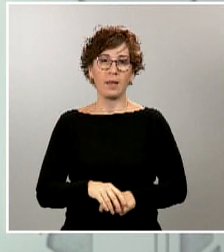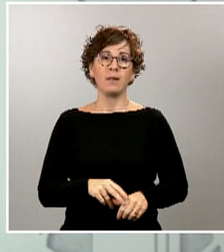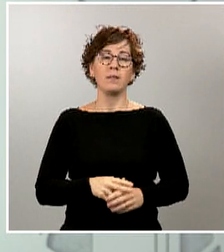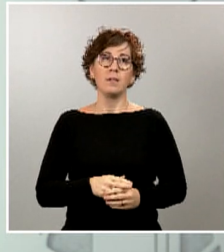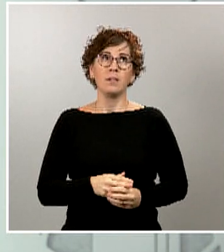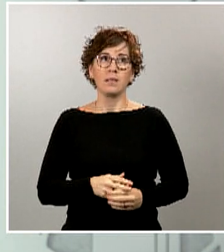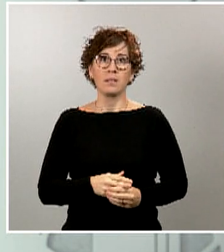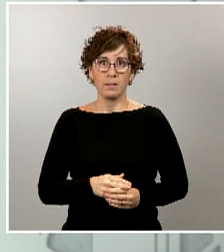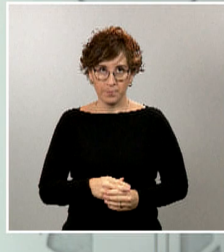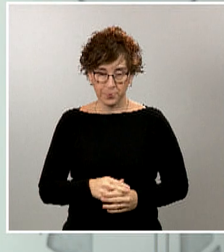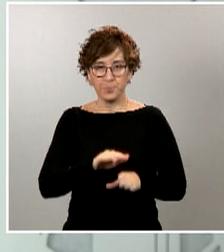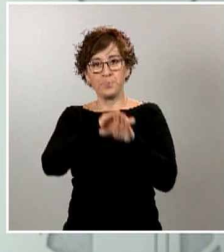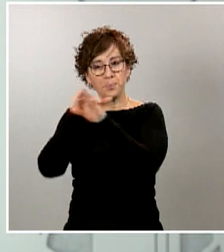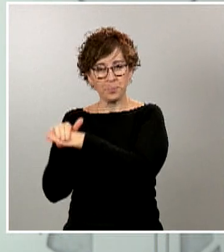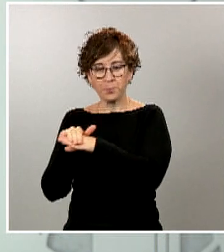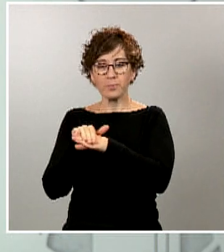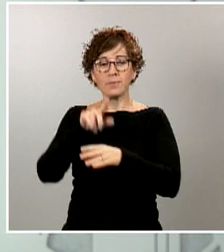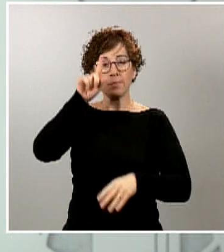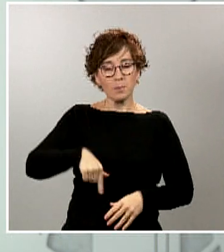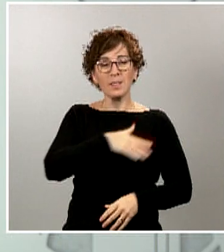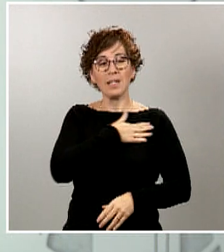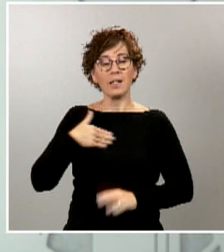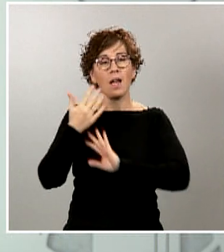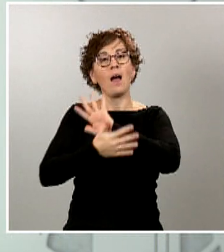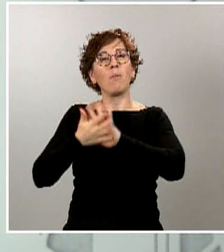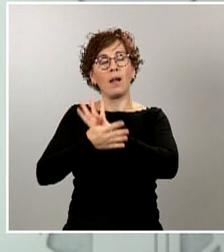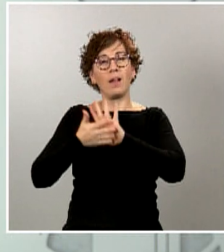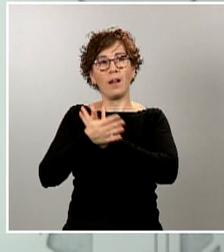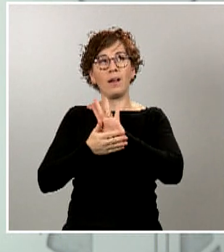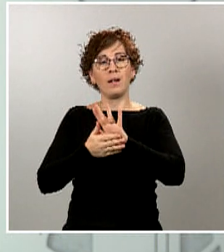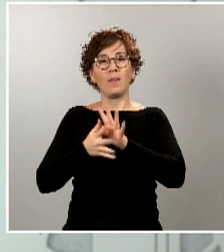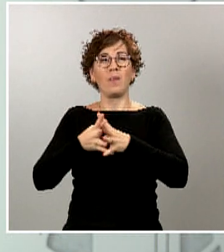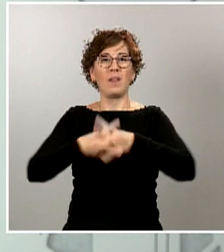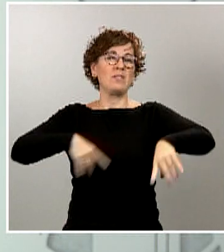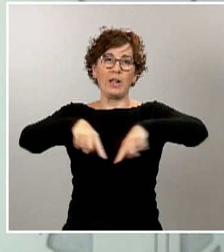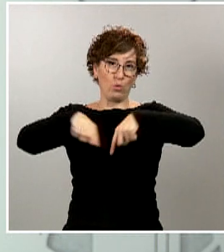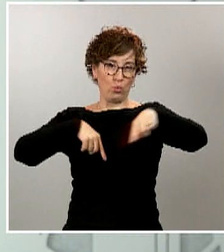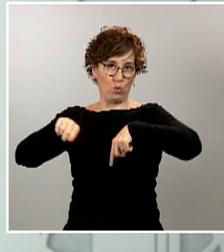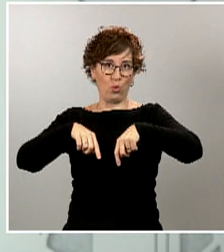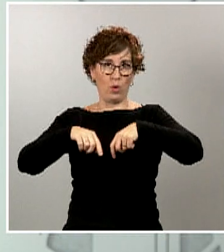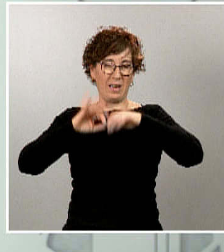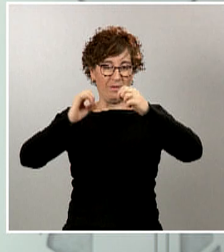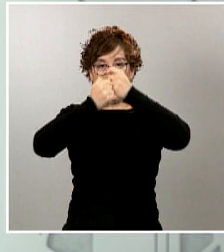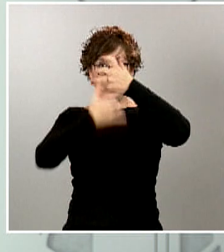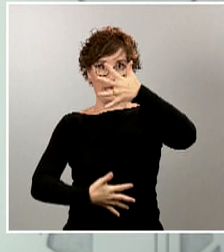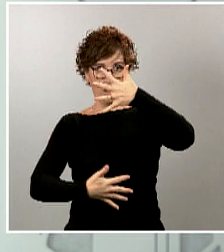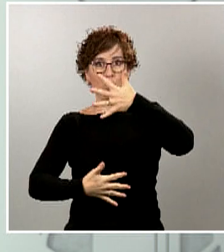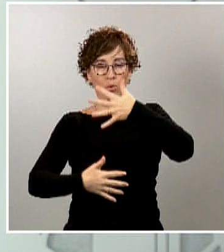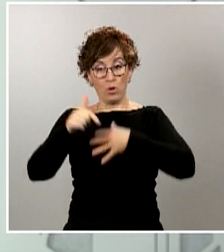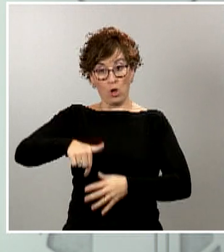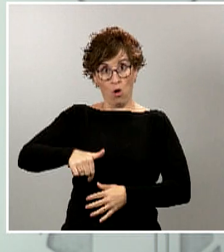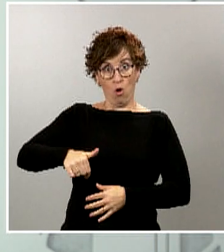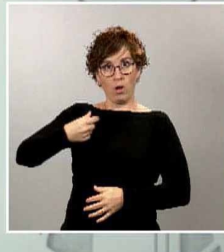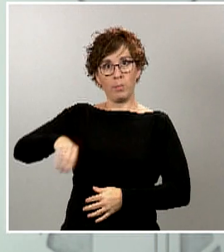quinto lugar, me quería también referir a las infraestructuras, al listado de infraestructuras que hoy el presidente del Gobierno ha